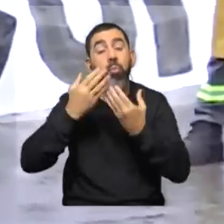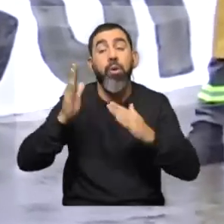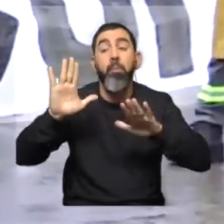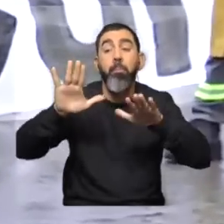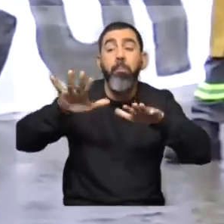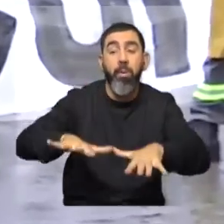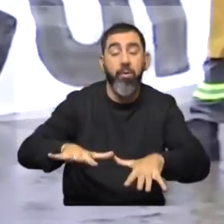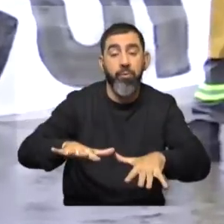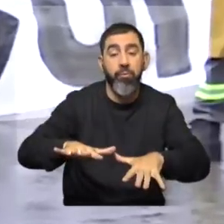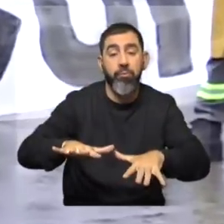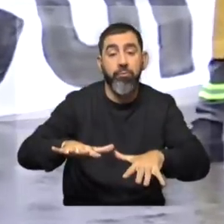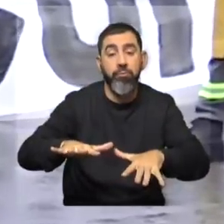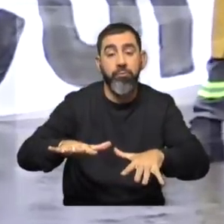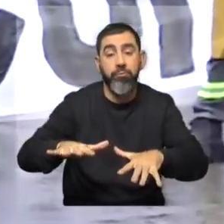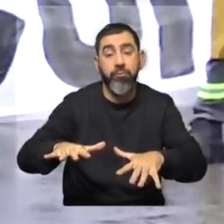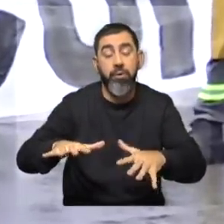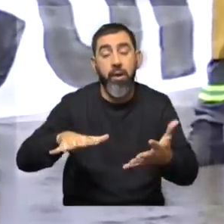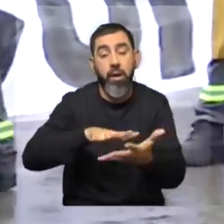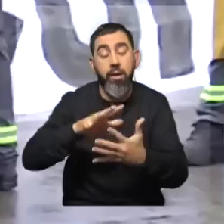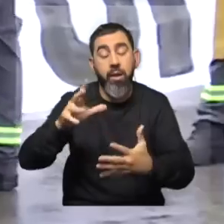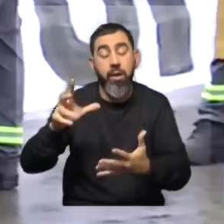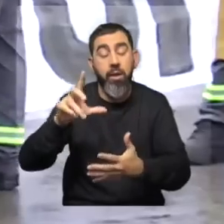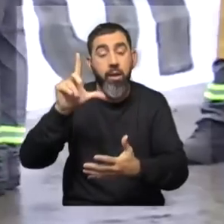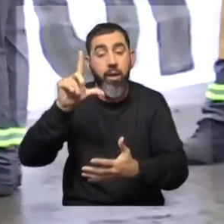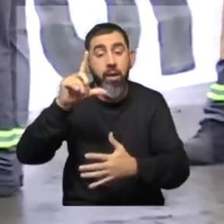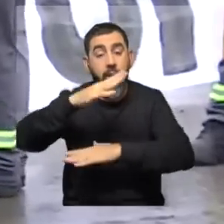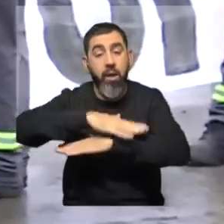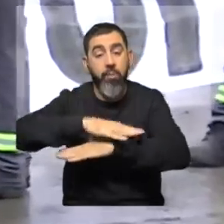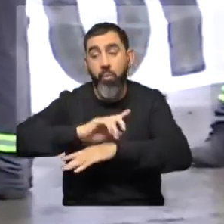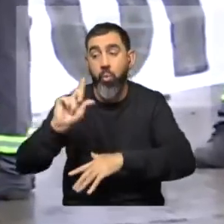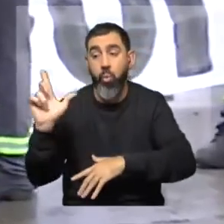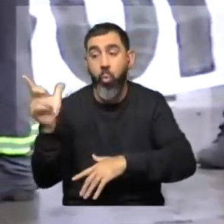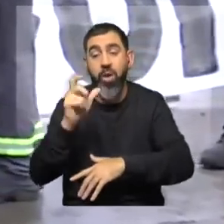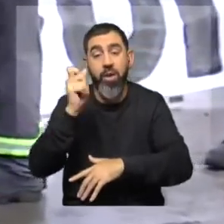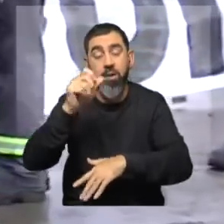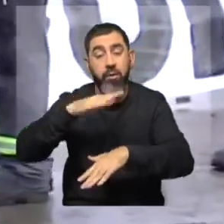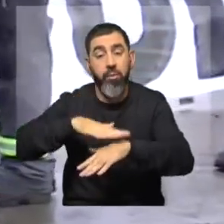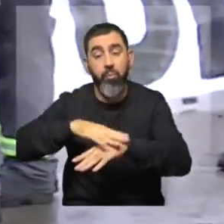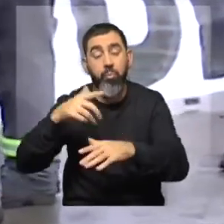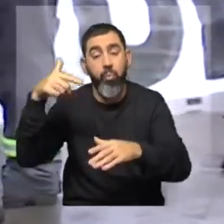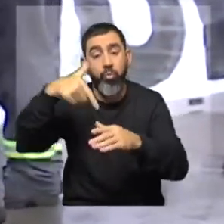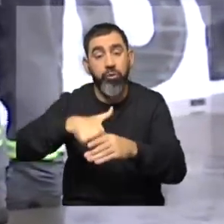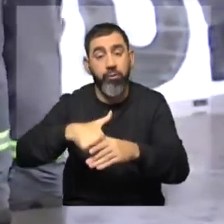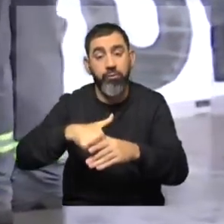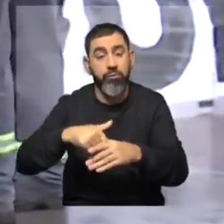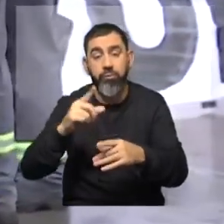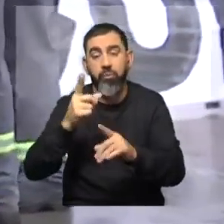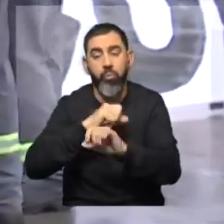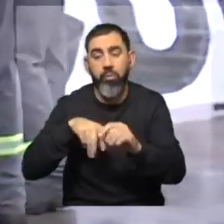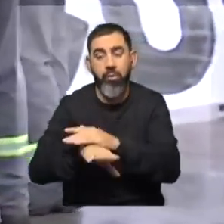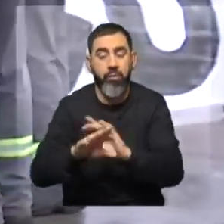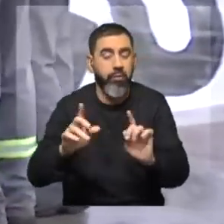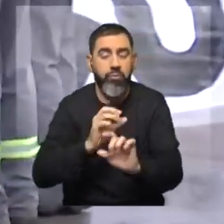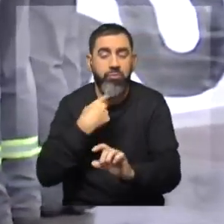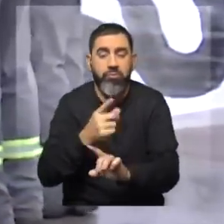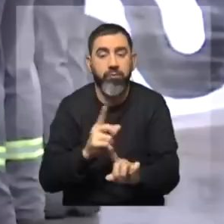paro este que está afectando al área de cargadero En definitiva no hay quien cargue esos camiones no no tiene sentido que los camiones ingresen